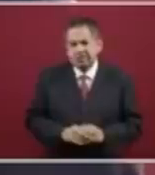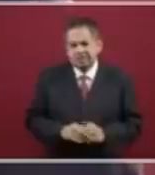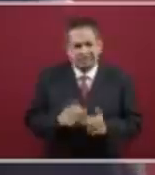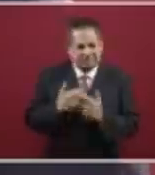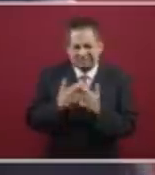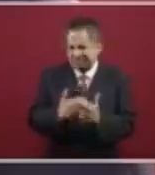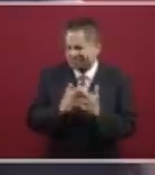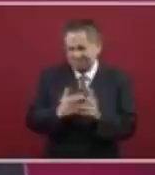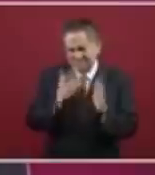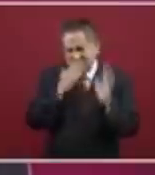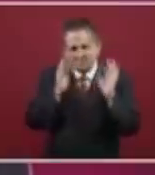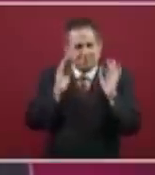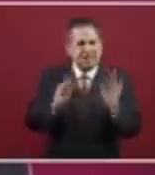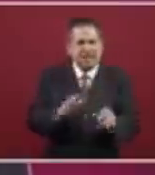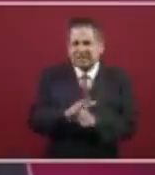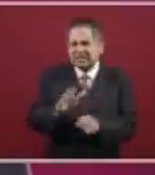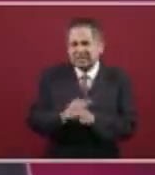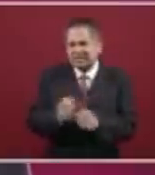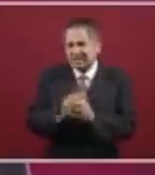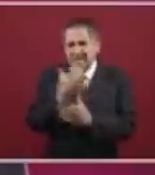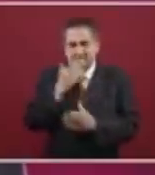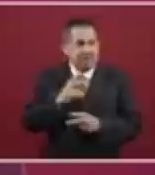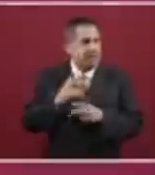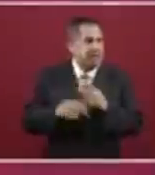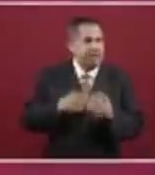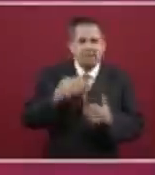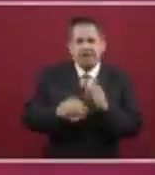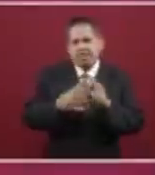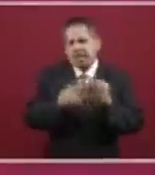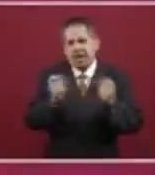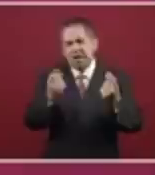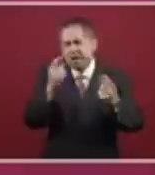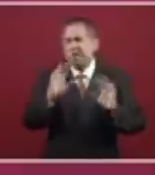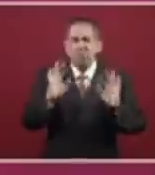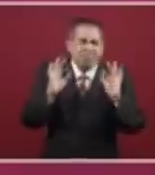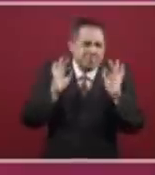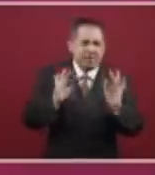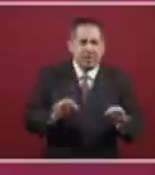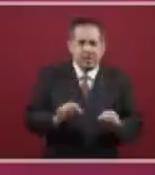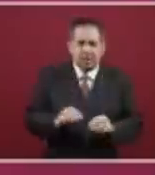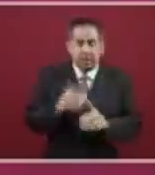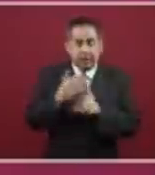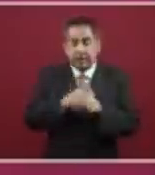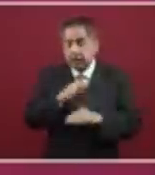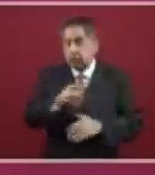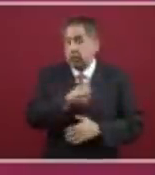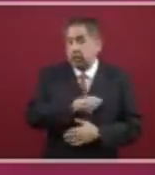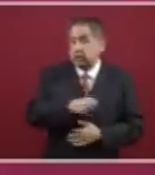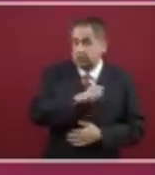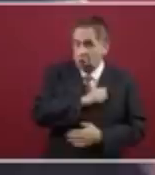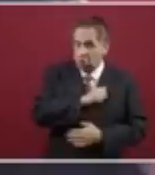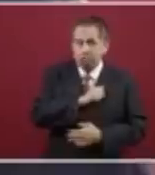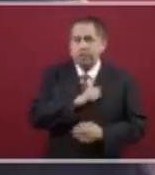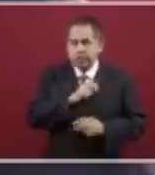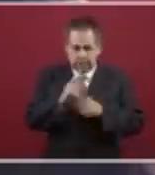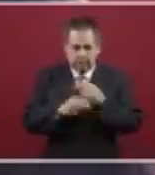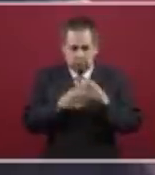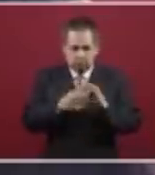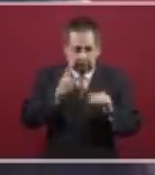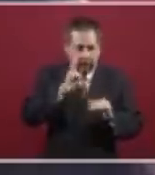requete bien. Tenemos pendientes lo de la salud, pero ya lo estamos